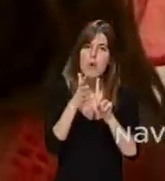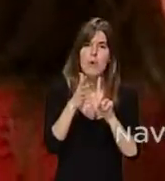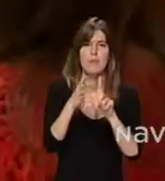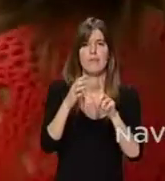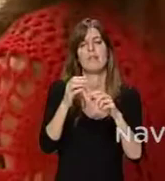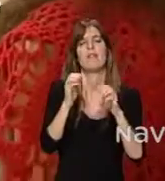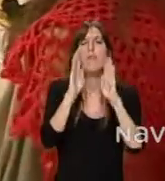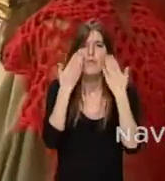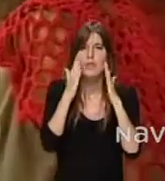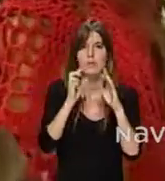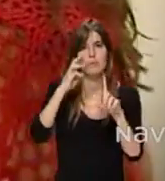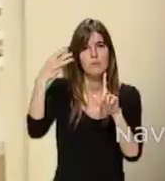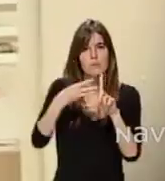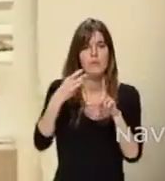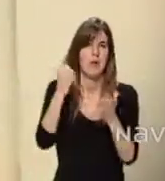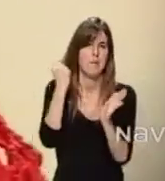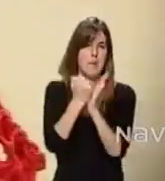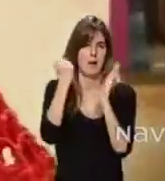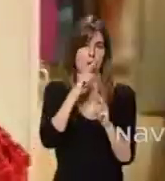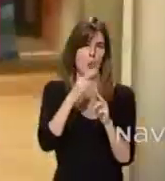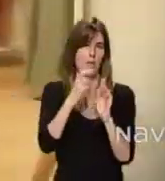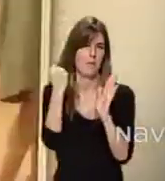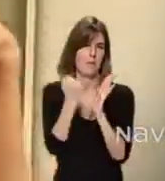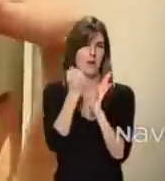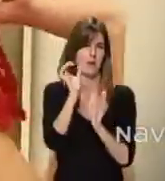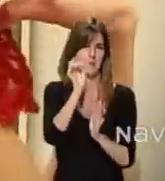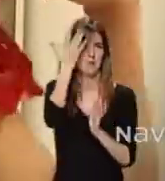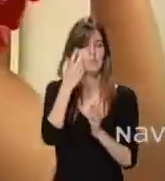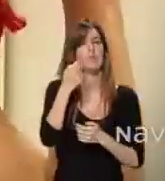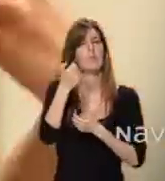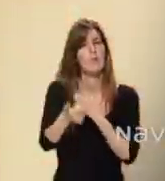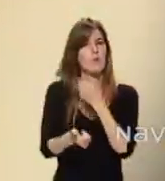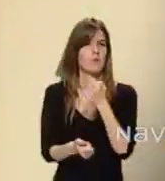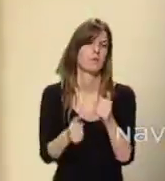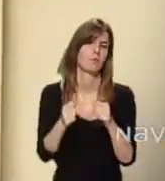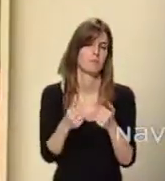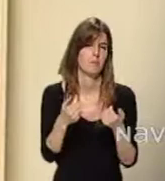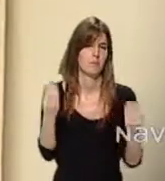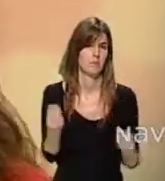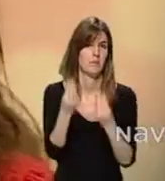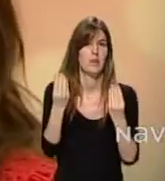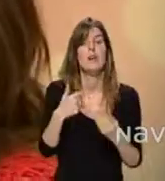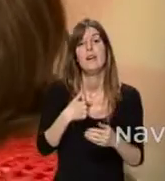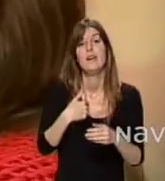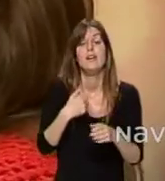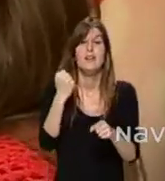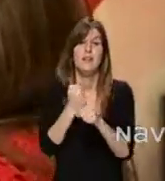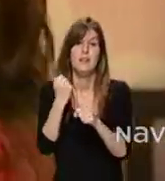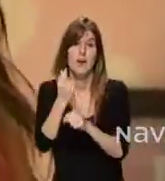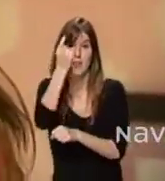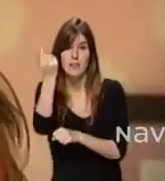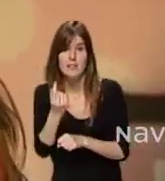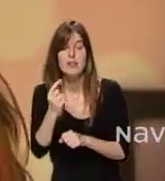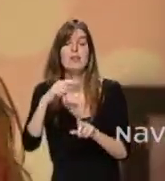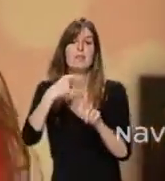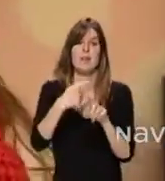una página en Facebook, una marca y poquito a poco he ido afianzándome. Compagino esto con otro trabajo